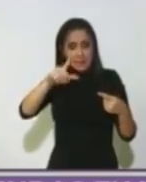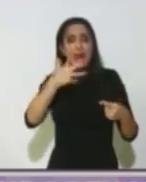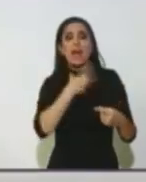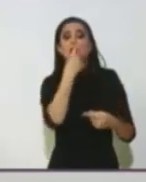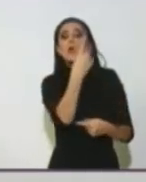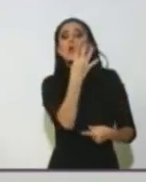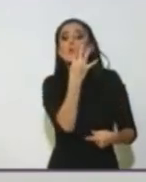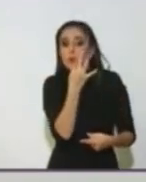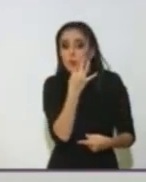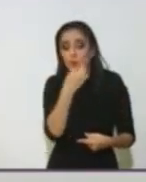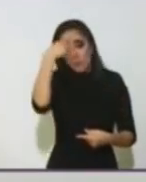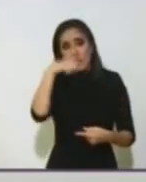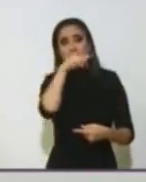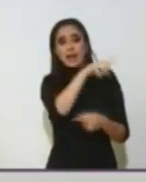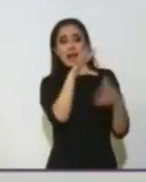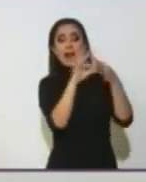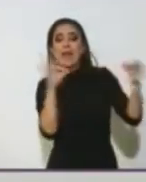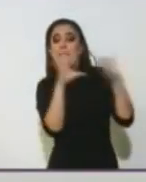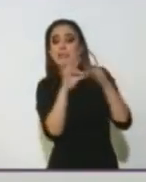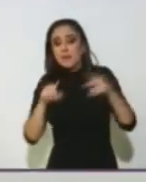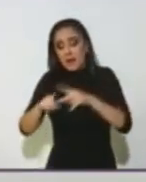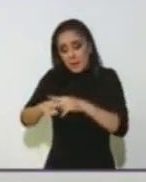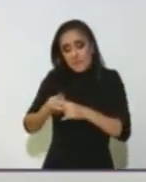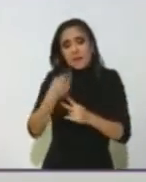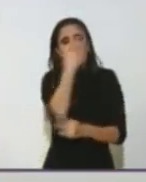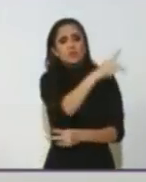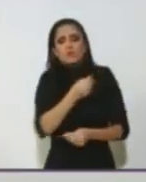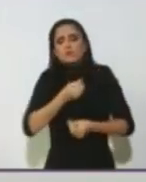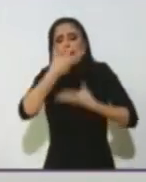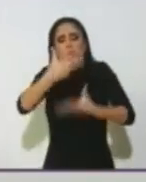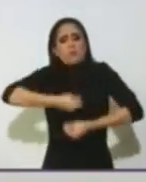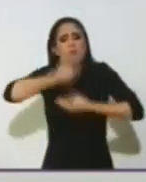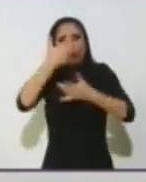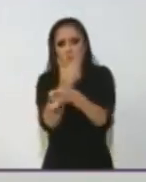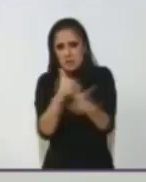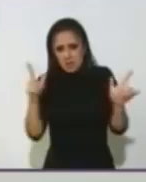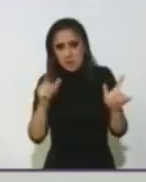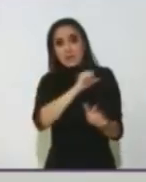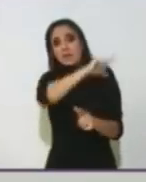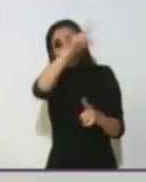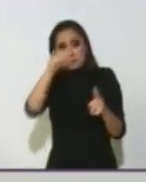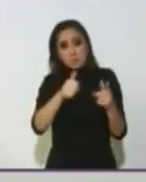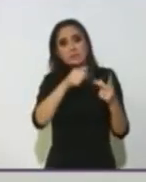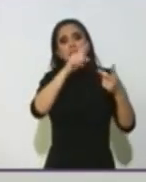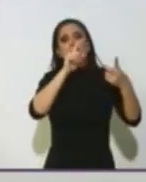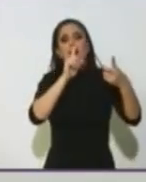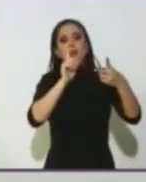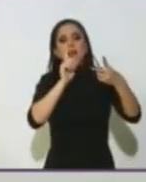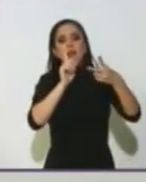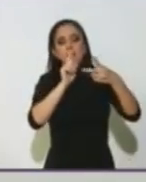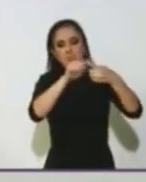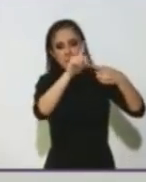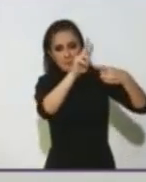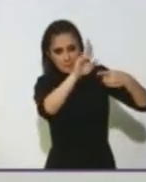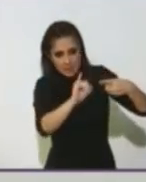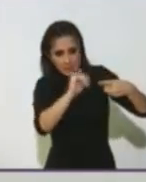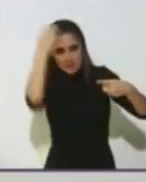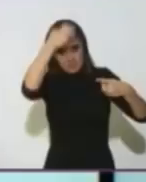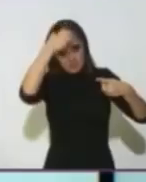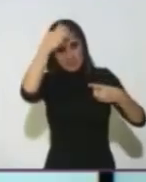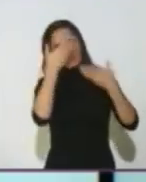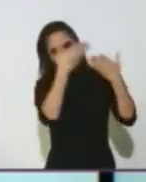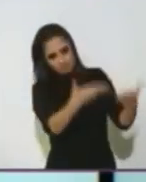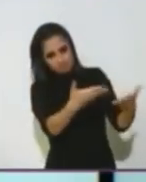plantear en esta parte inicial lo que mikel considera y los otros candidatos del partido revolucionario institucional mikel adelante